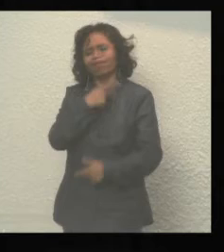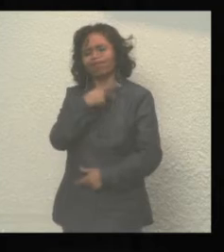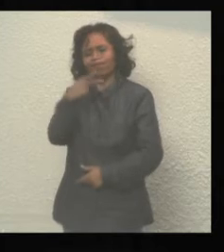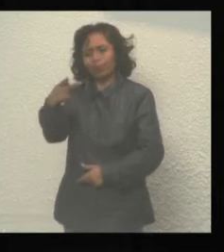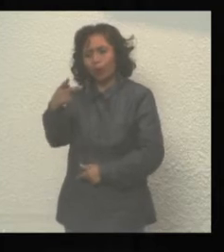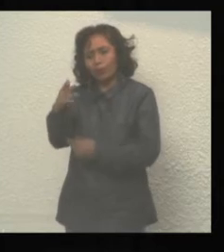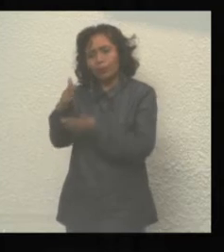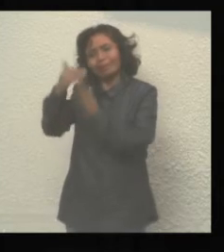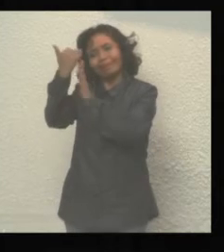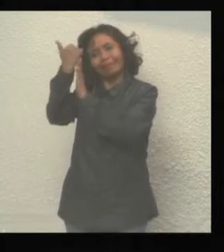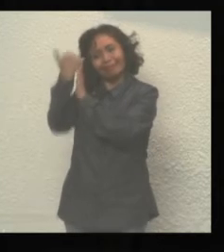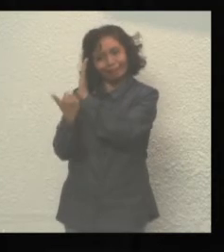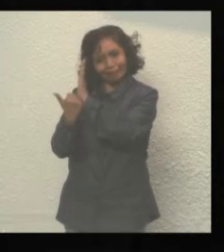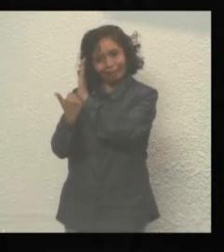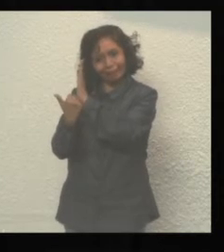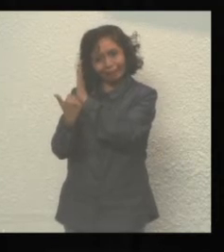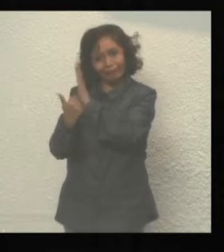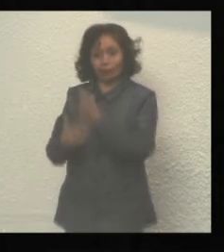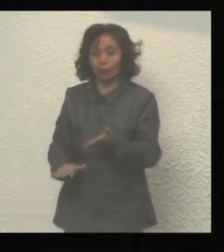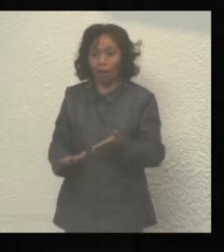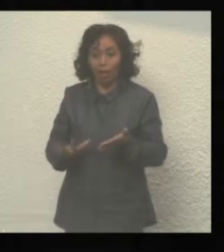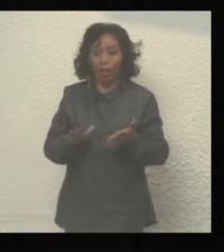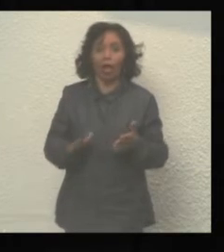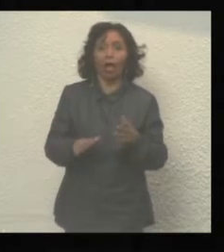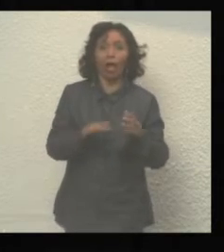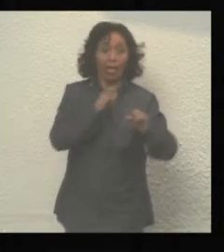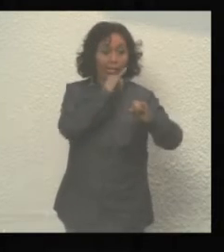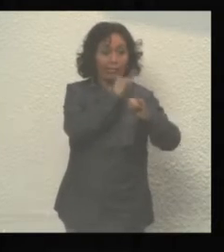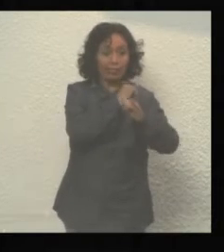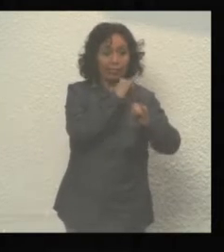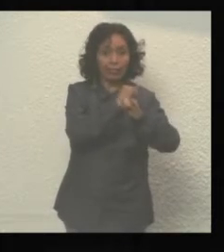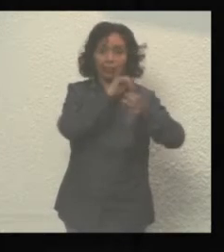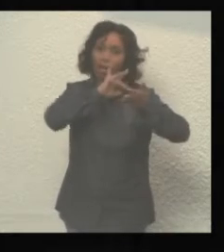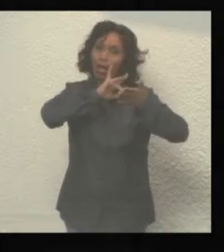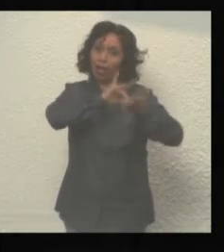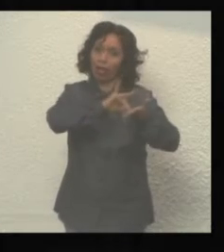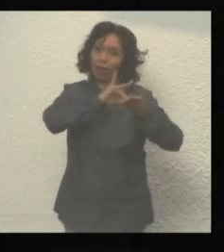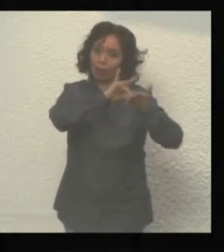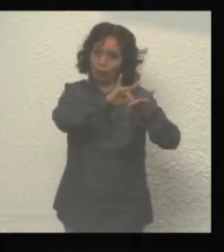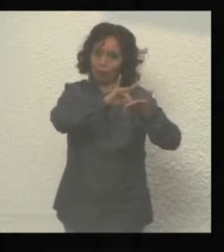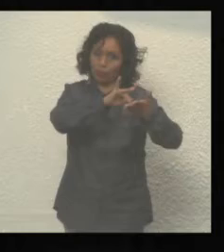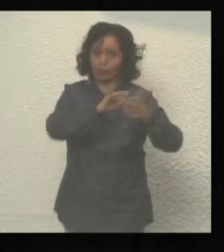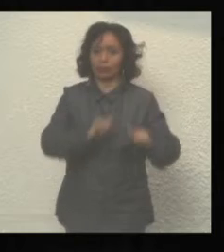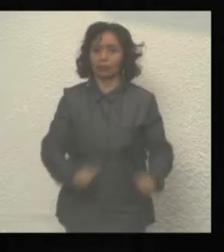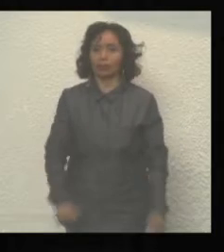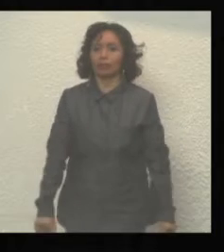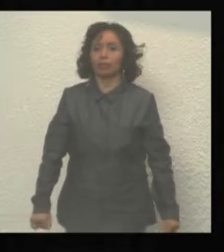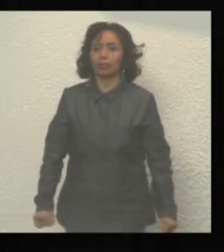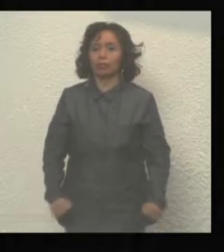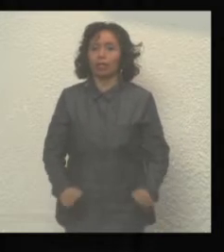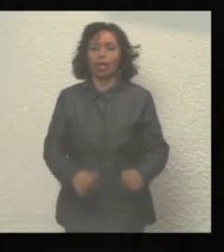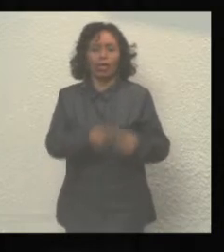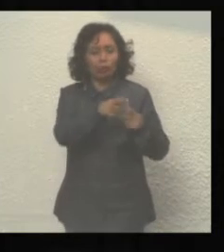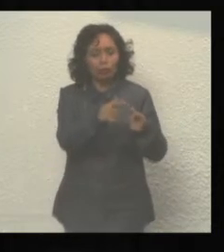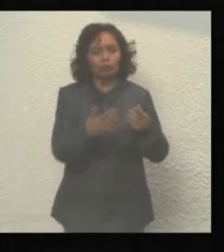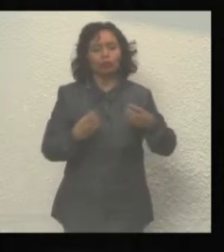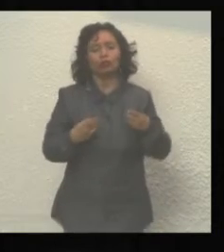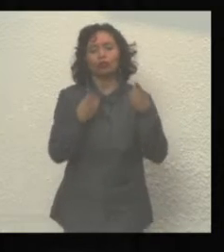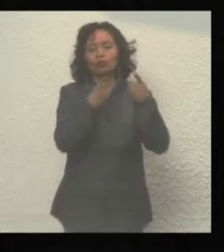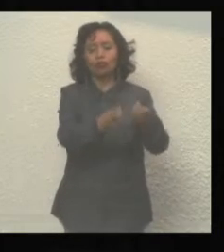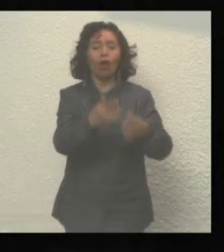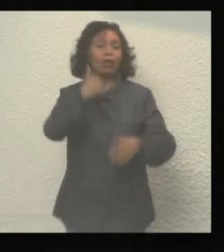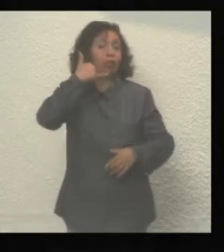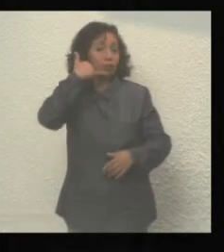acceso digital en buena parte de la zona rural al trabajar en la infraestructura que otorga señal telefónica e